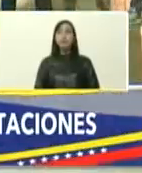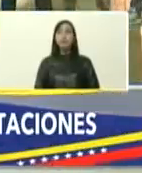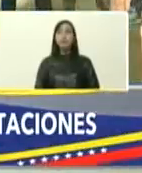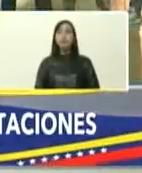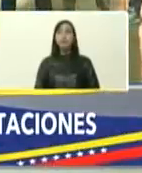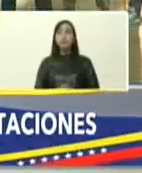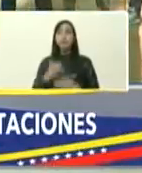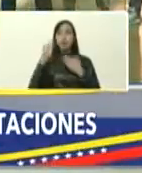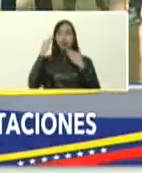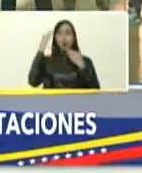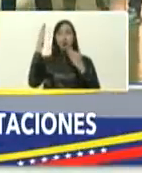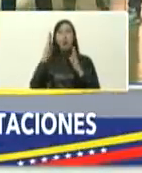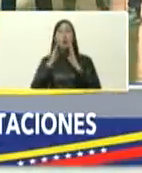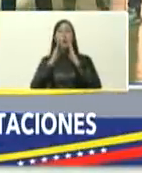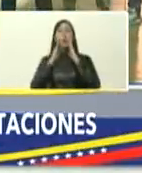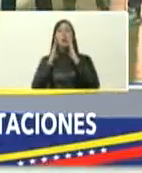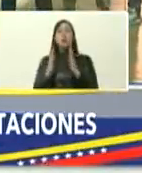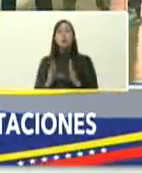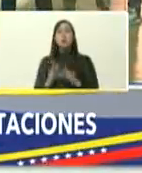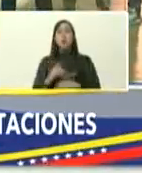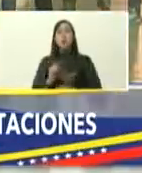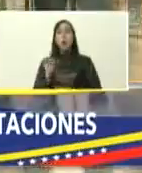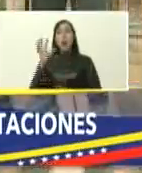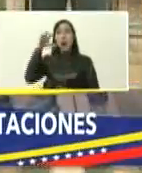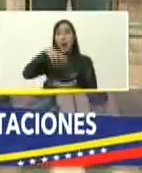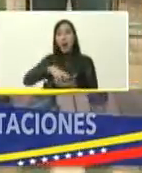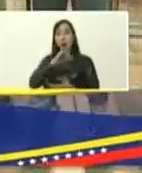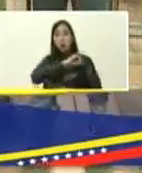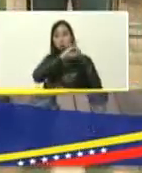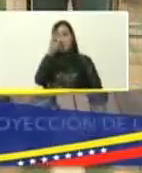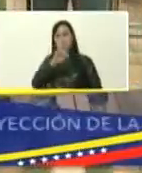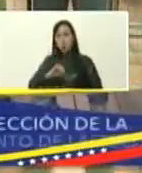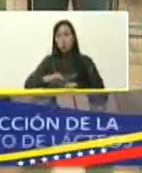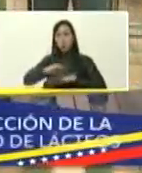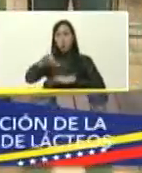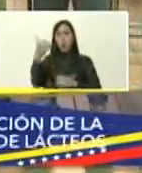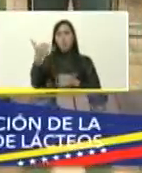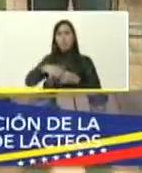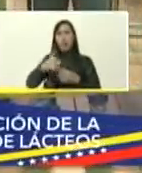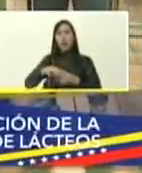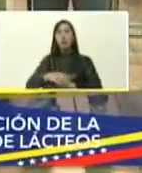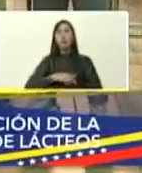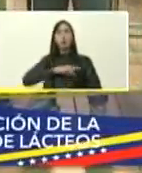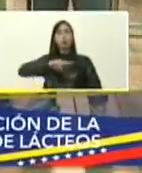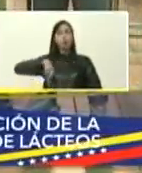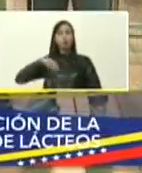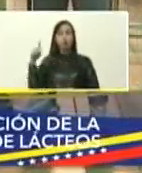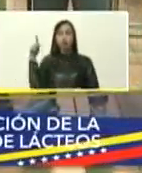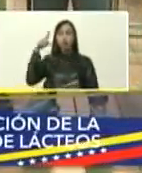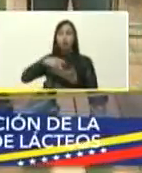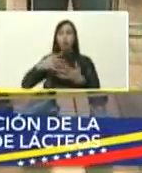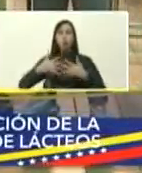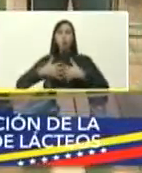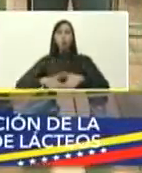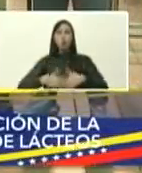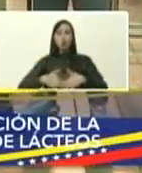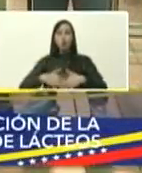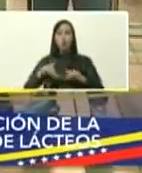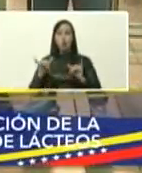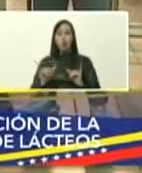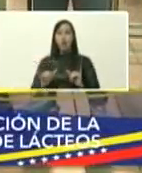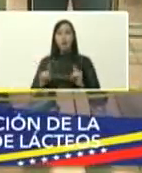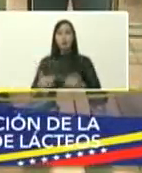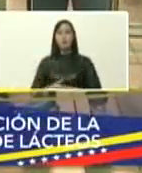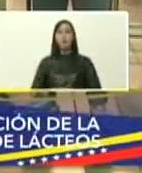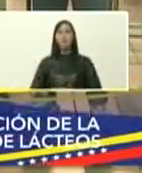Saludos y bendiciones, hermano presidente, desde el estado Zulia, municipio Maracaibo. Estamos en la zona industrial de Maracaibo y